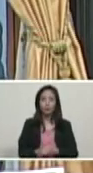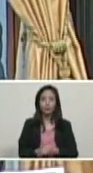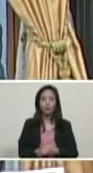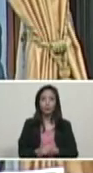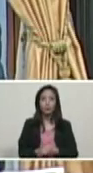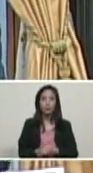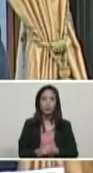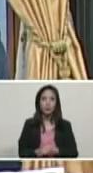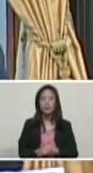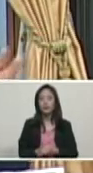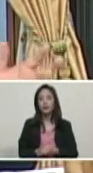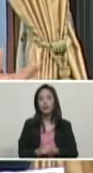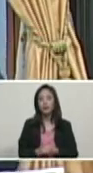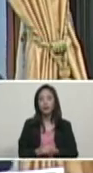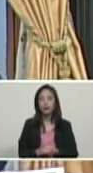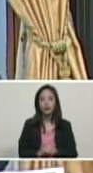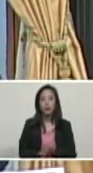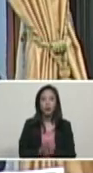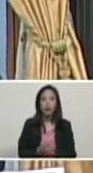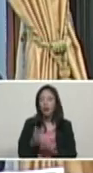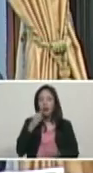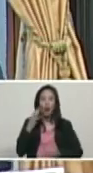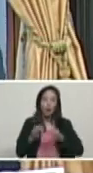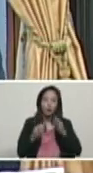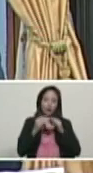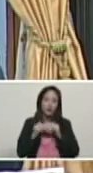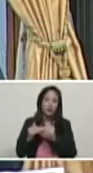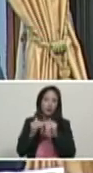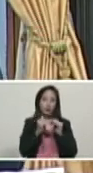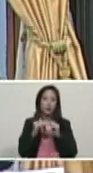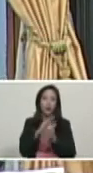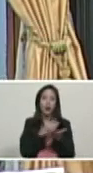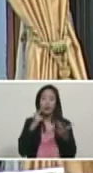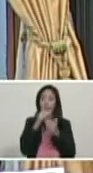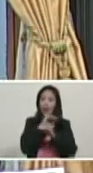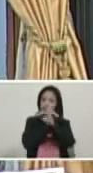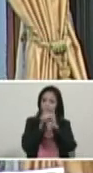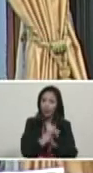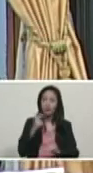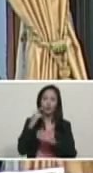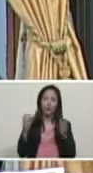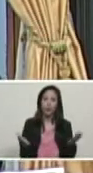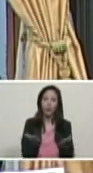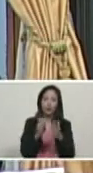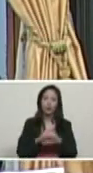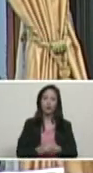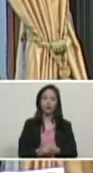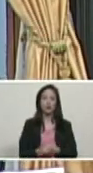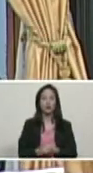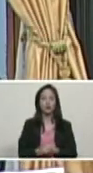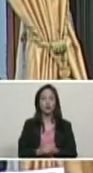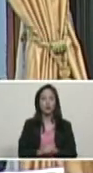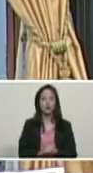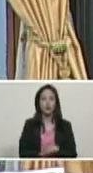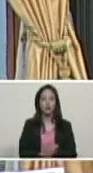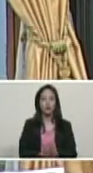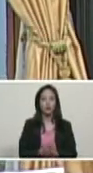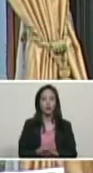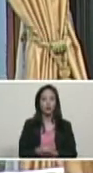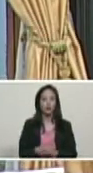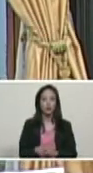y en la proclama de la justicia, la igualdad y la felicidad. No, vamos a la acción. Como